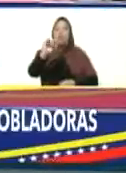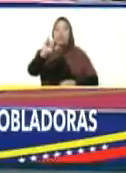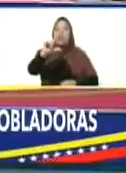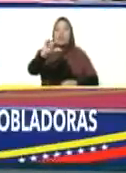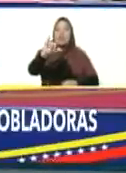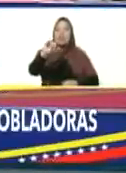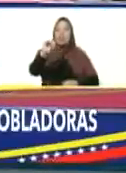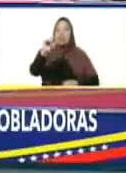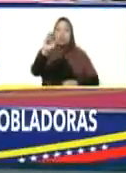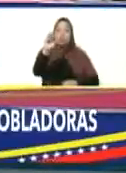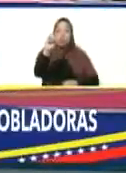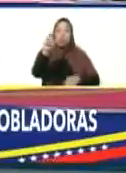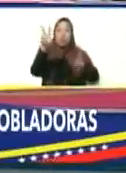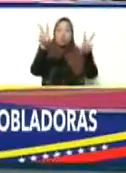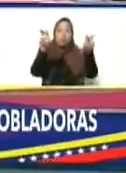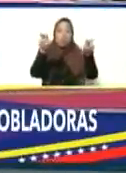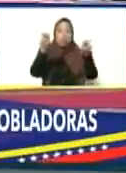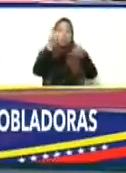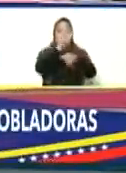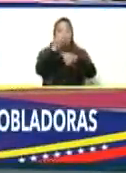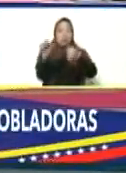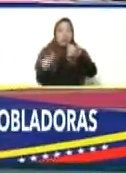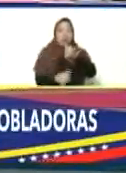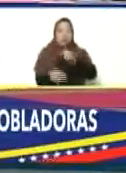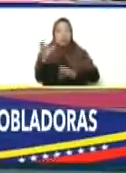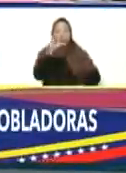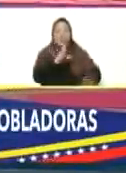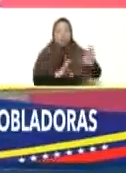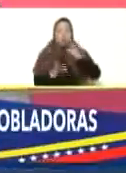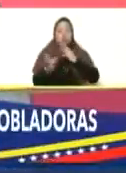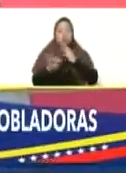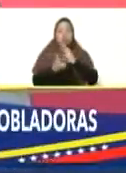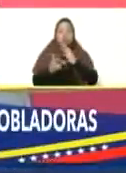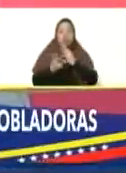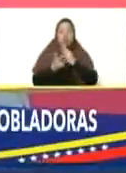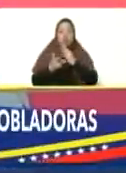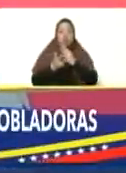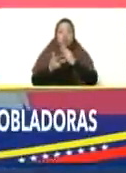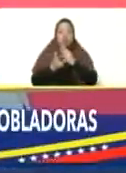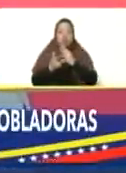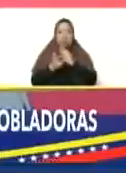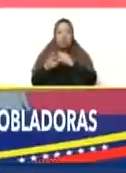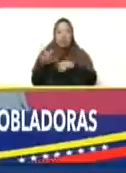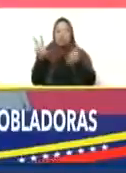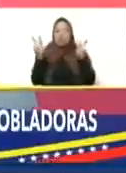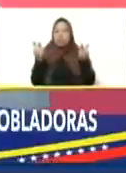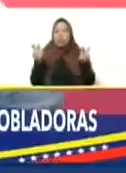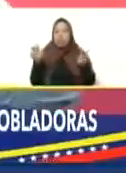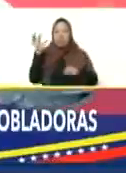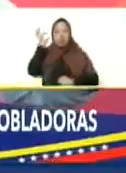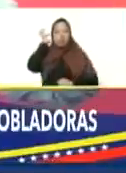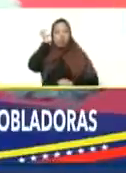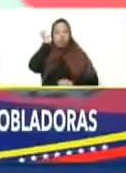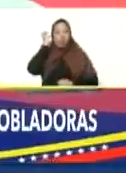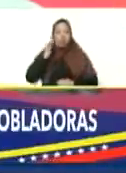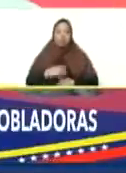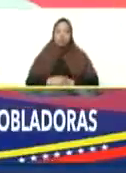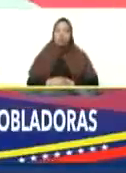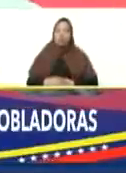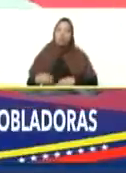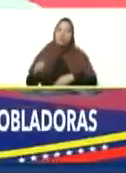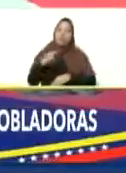existe a la nueva vicepresidenta de ciencia tecnología de abril a jiménez al